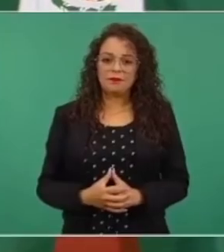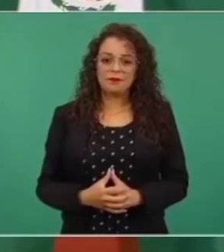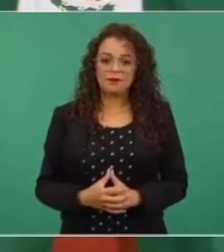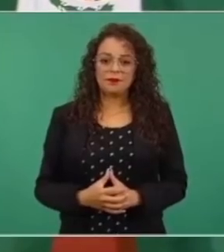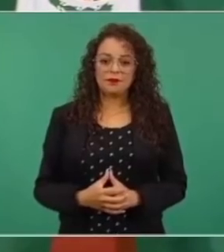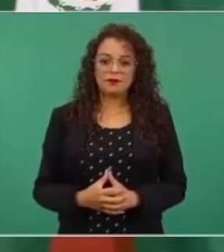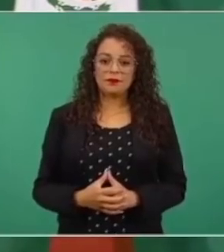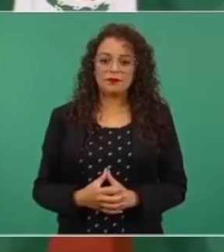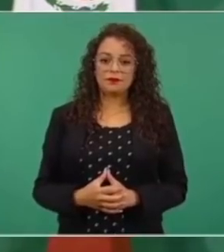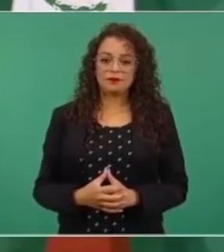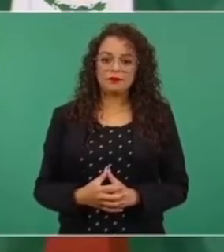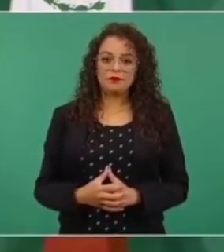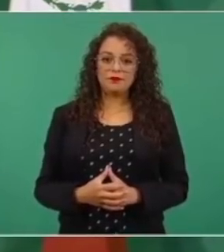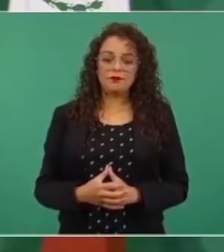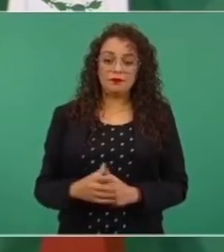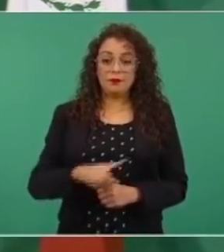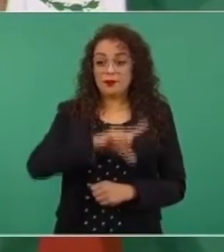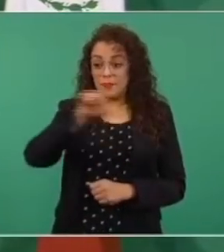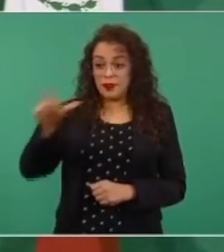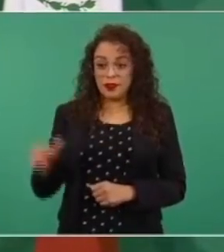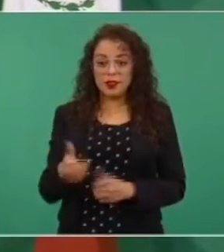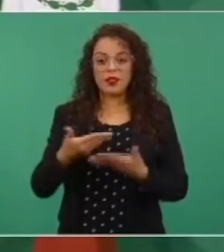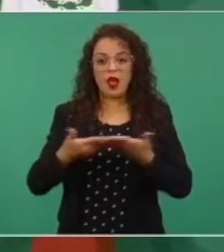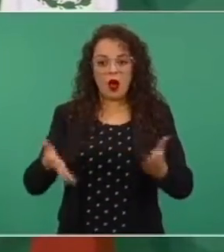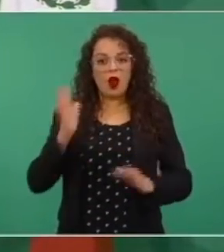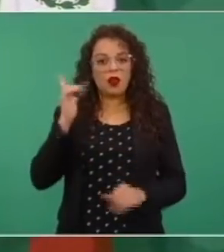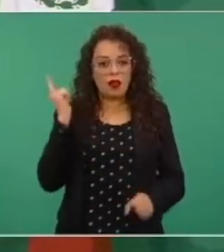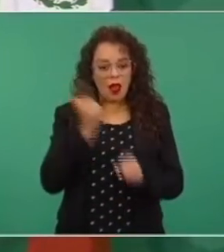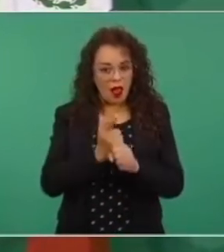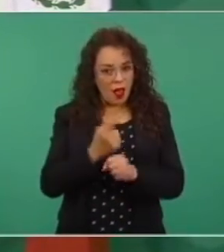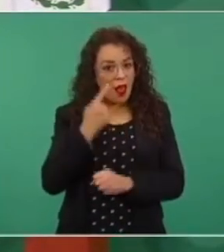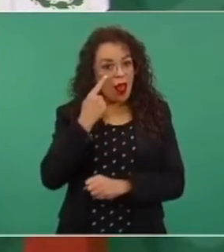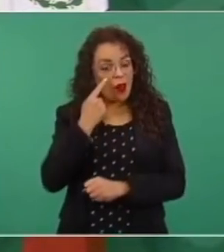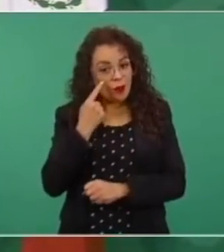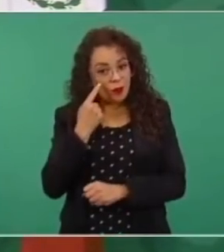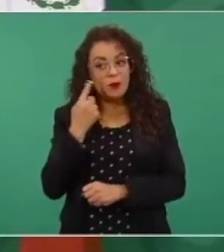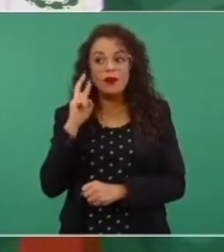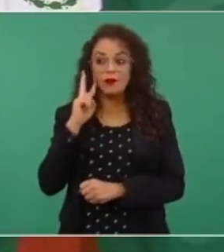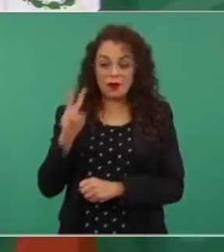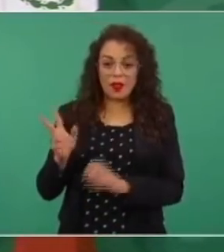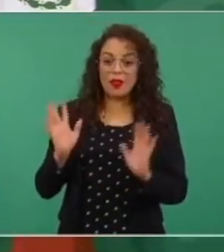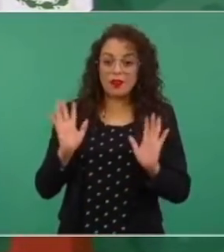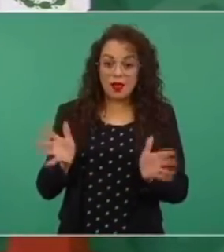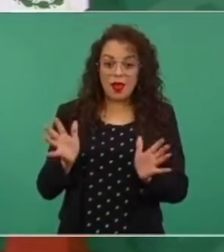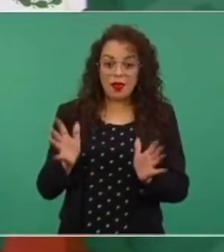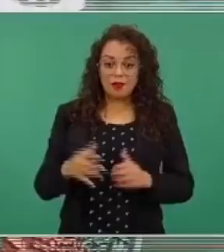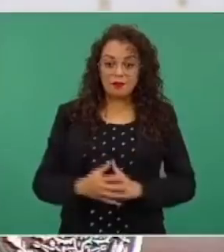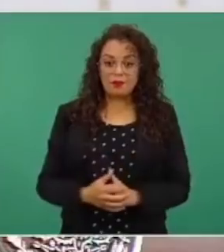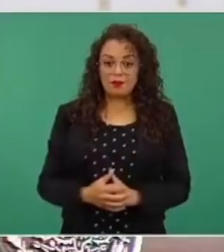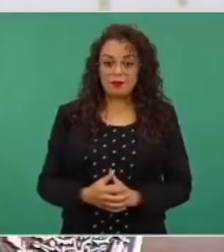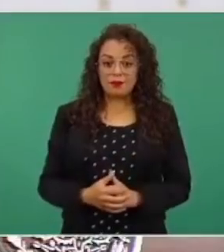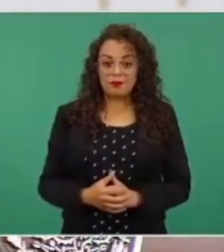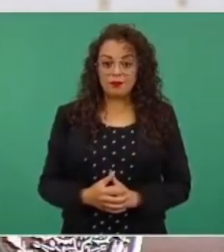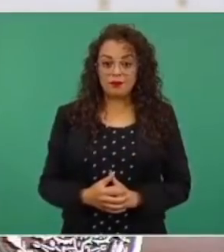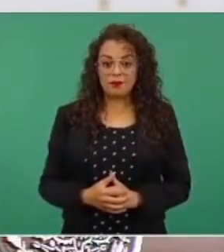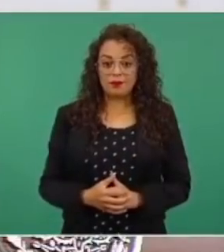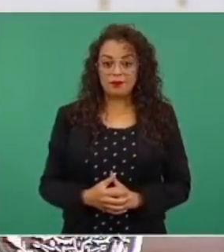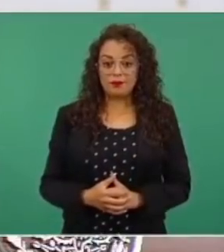el tiempo nos dio la razón y ahora ya están así,